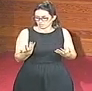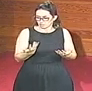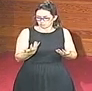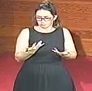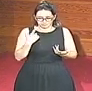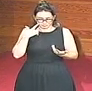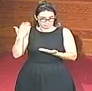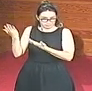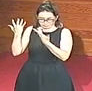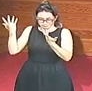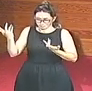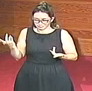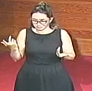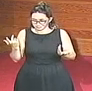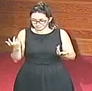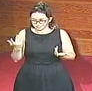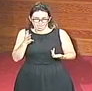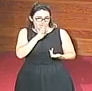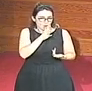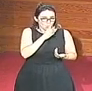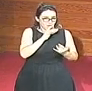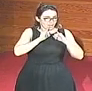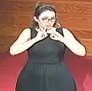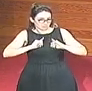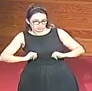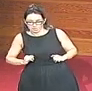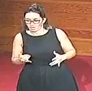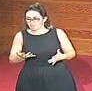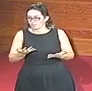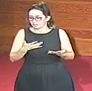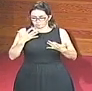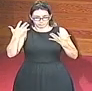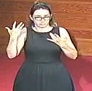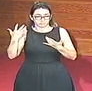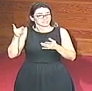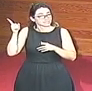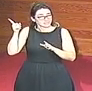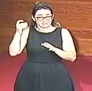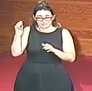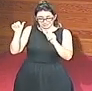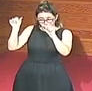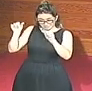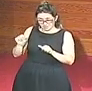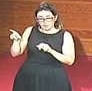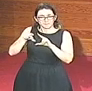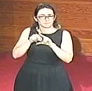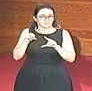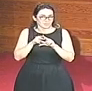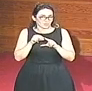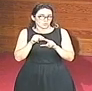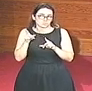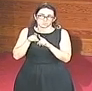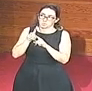electricity and water. Agua, ballet. Baratos, ballet. Bueno, cheap taxi and delivery. Esto es un video.